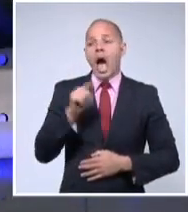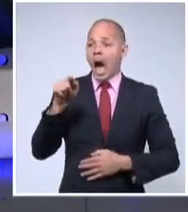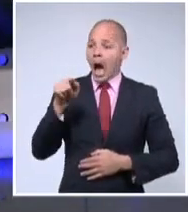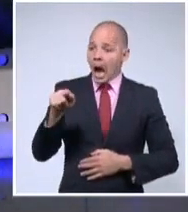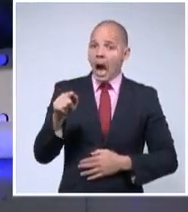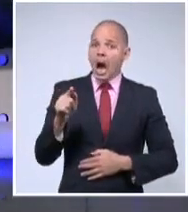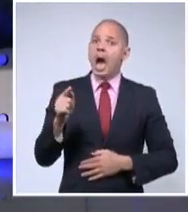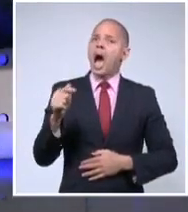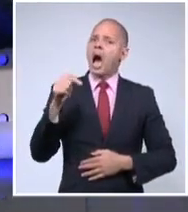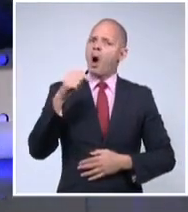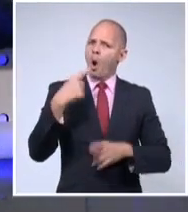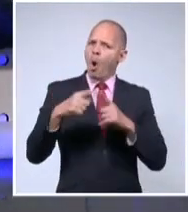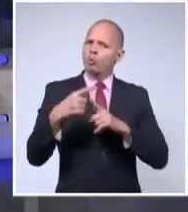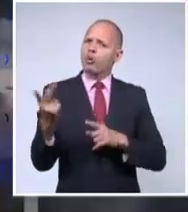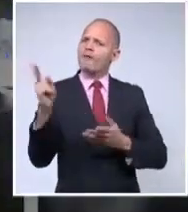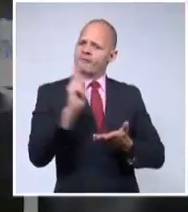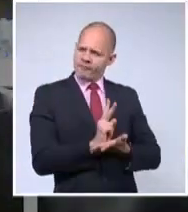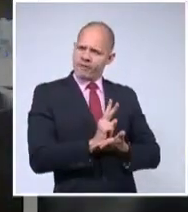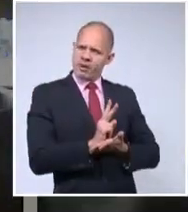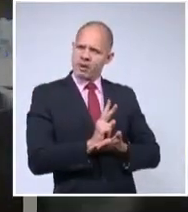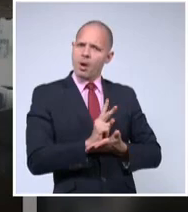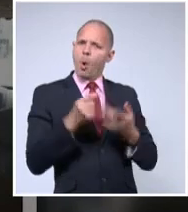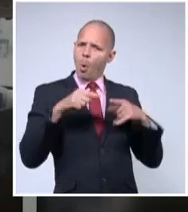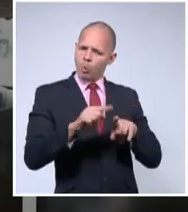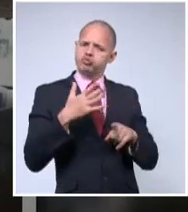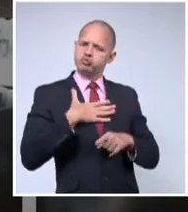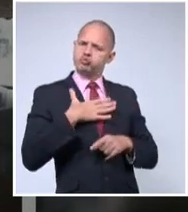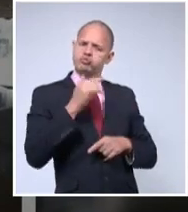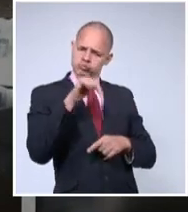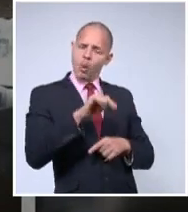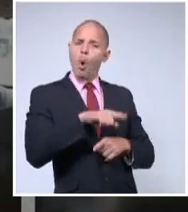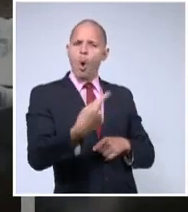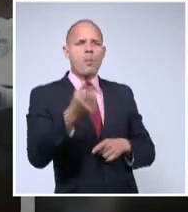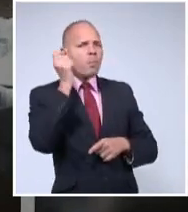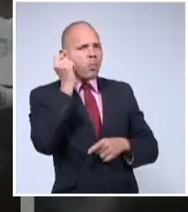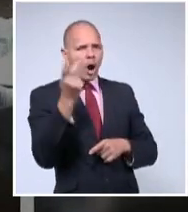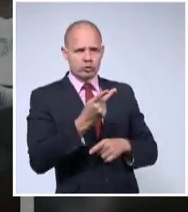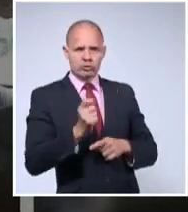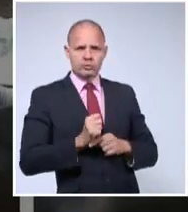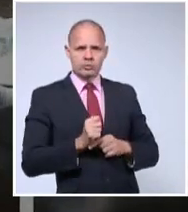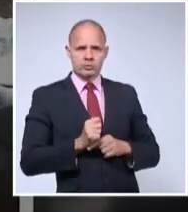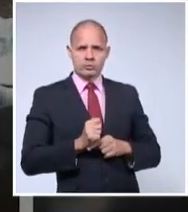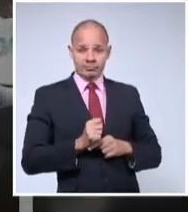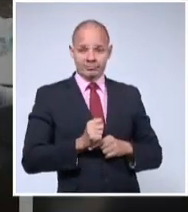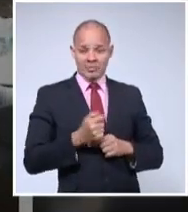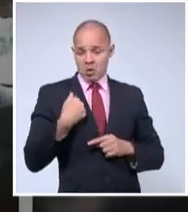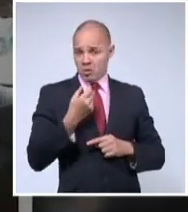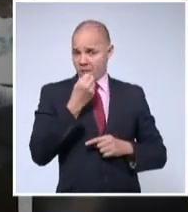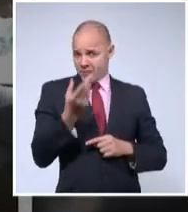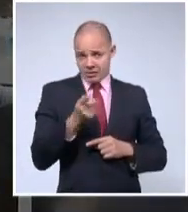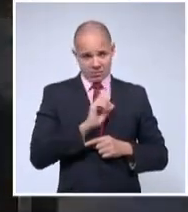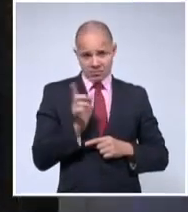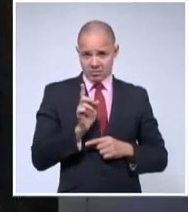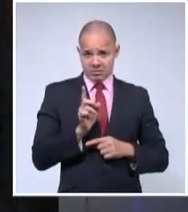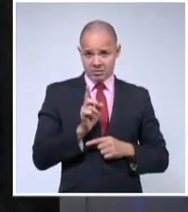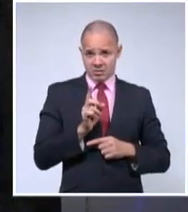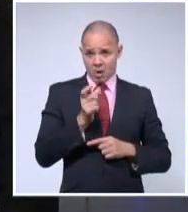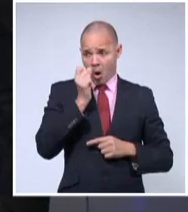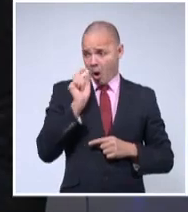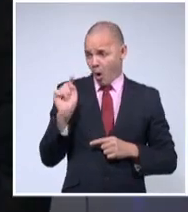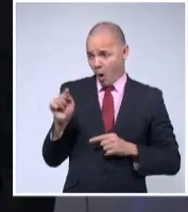Anameli Ramos González y a mí. Lo están diciendo ellos. Anameli Ramos